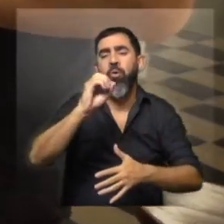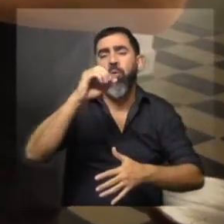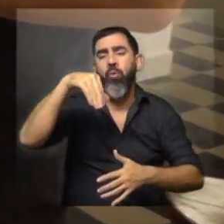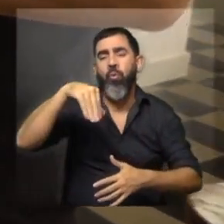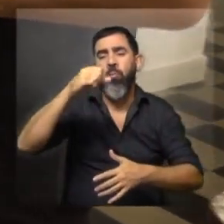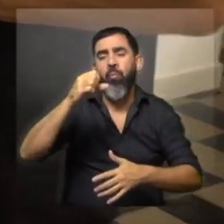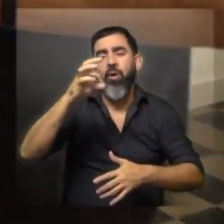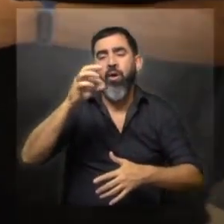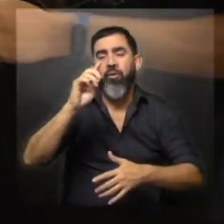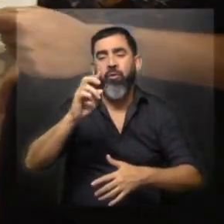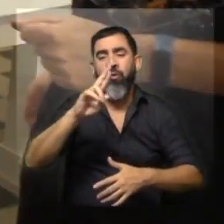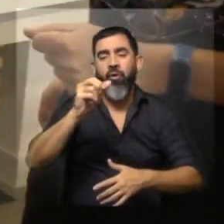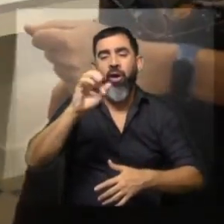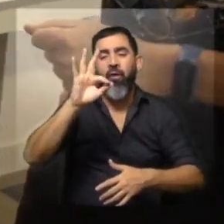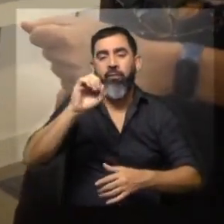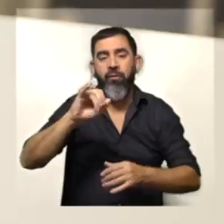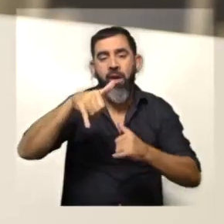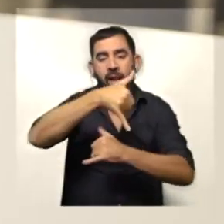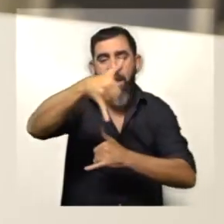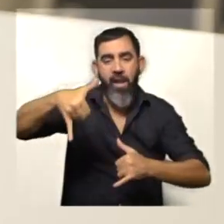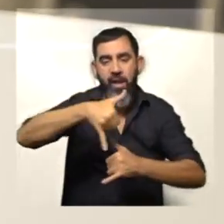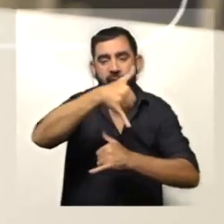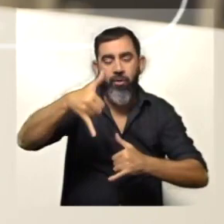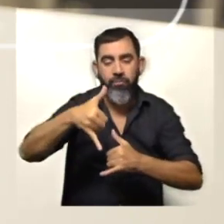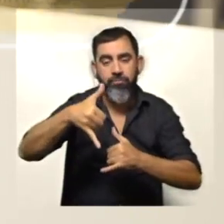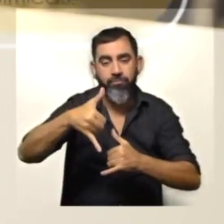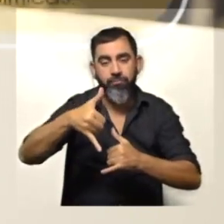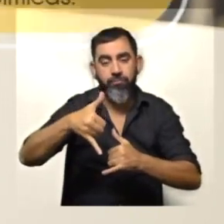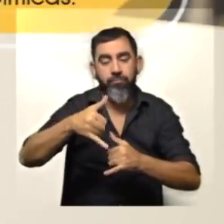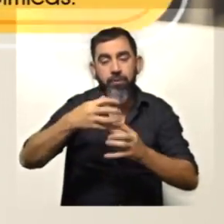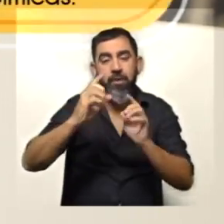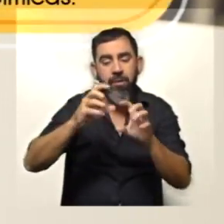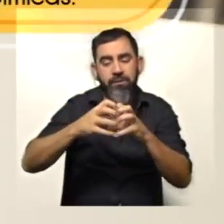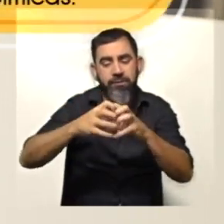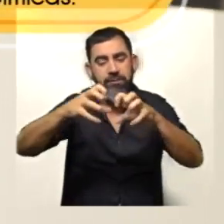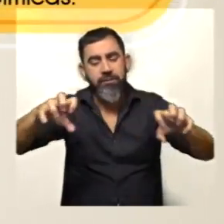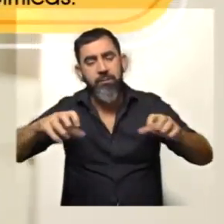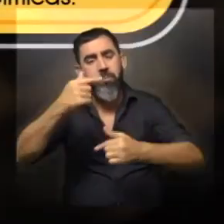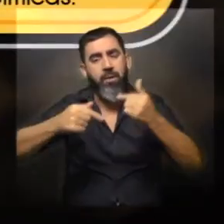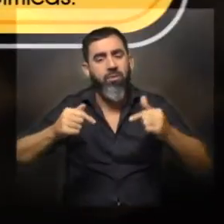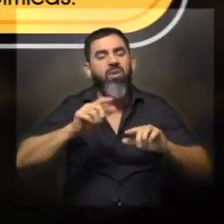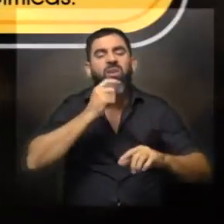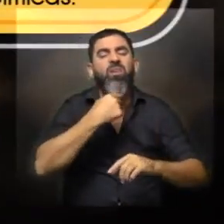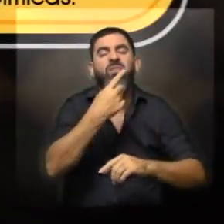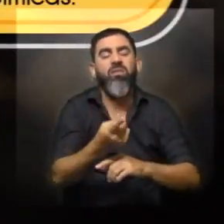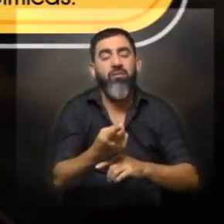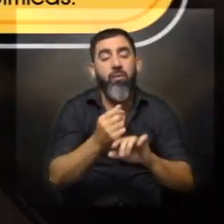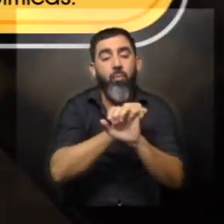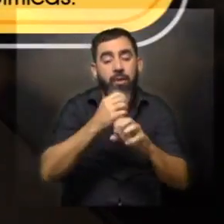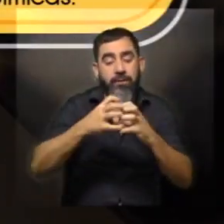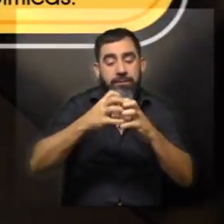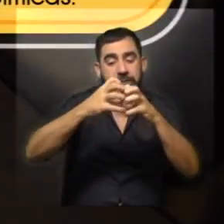presión con la opción de un separador de fracciones. ¿Para qué sirve esto? Esto es un equipo que permite